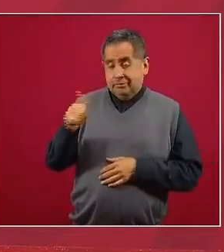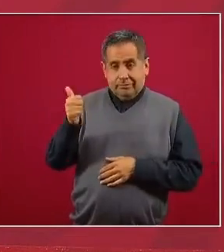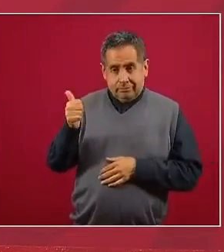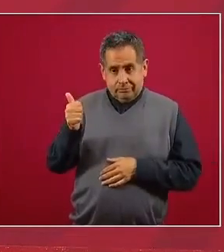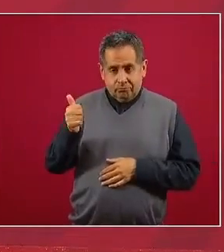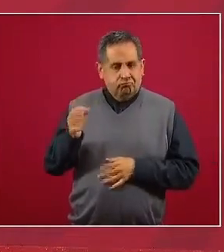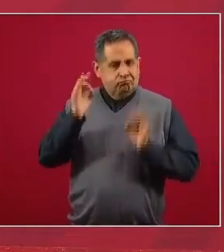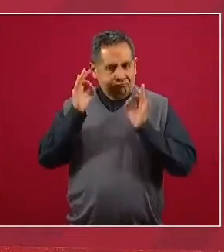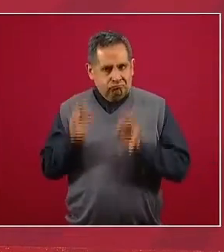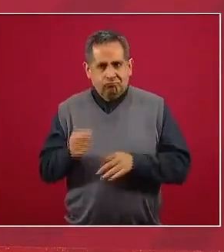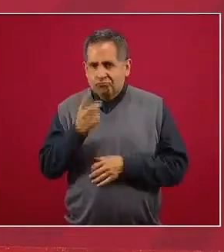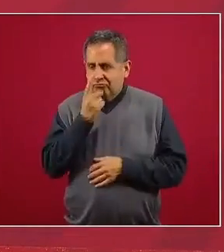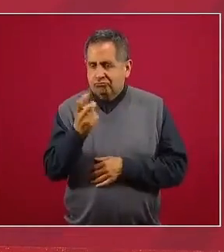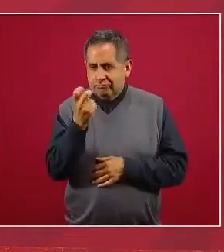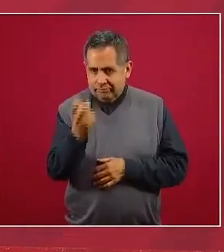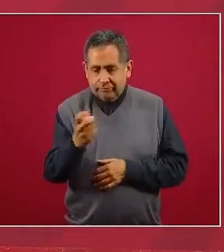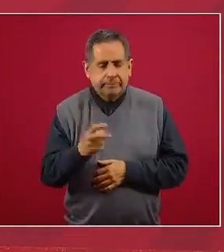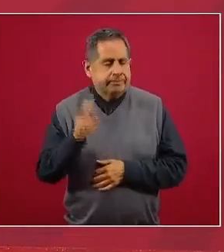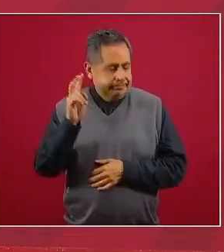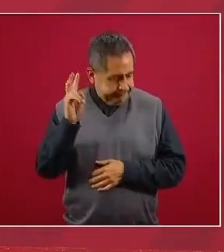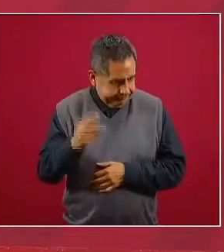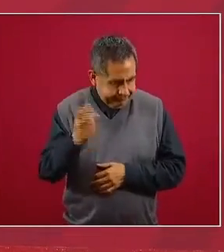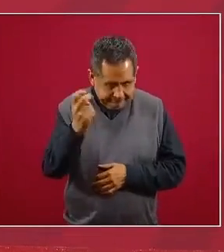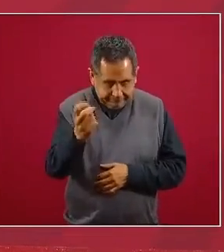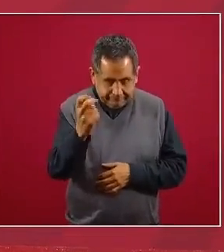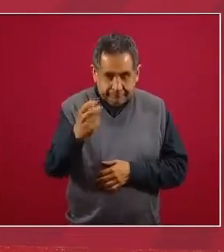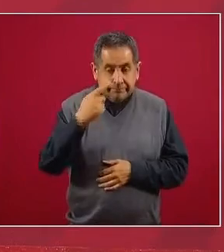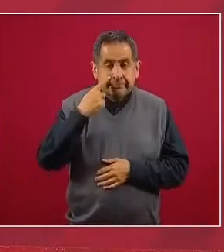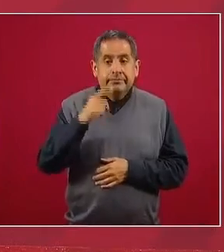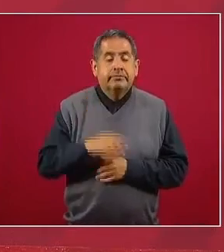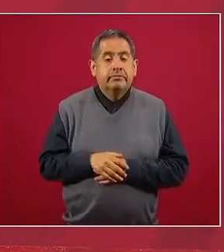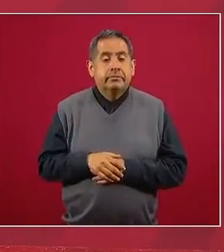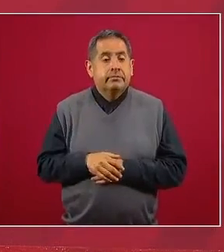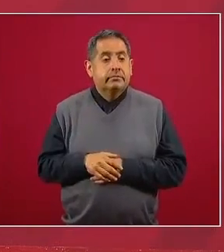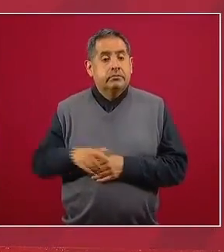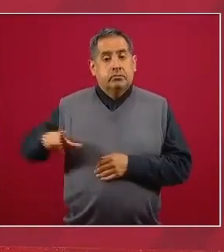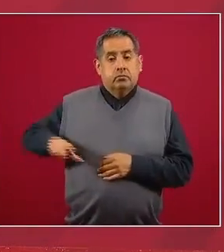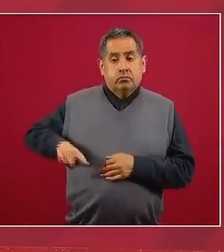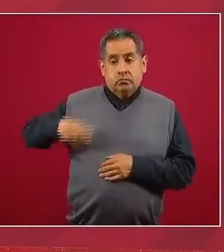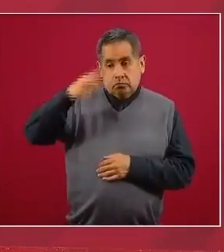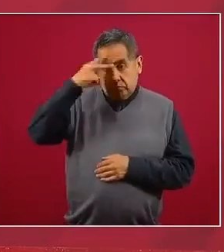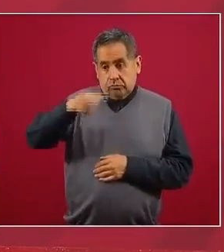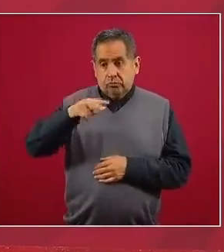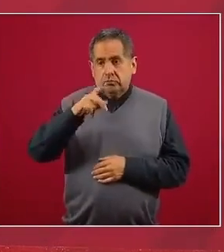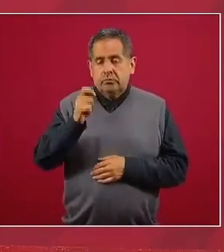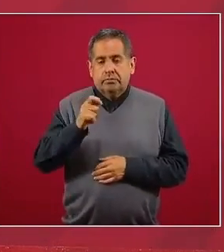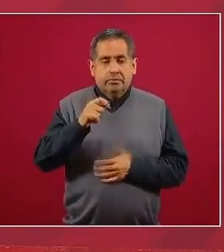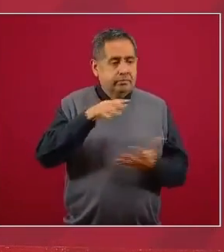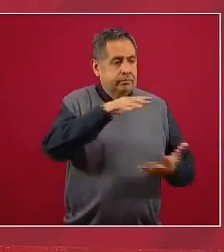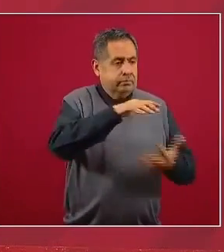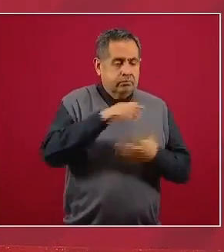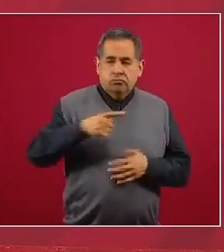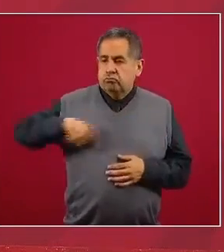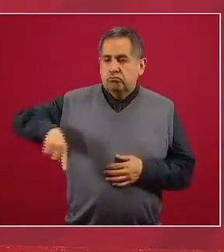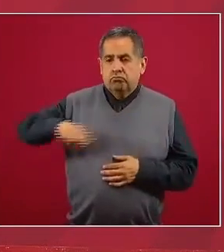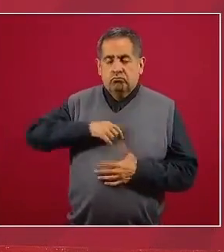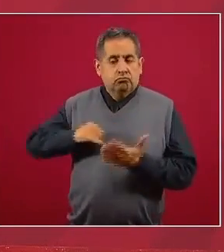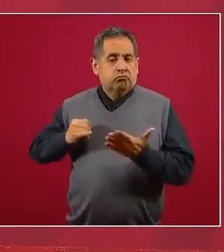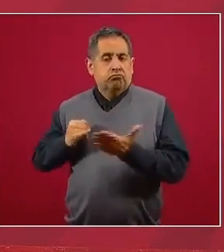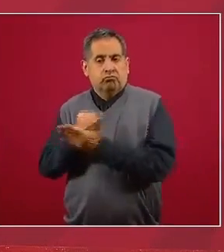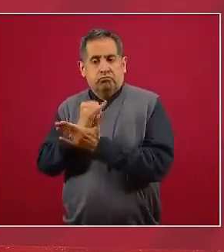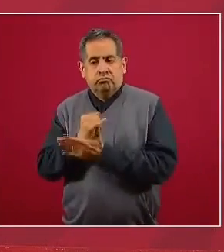agosto justamente dijimos eso. Efectivamente, la intención del gobierno mexicano y la decisión y